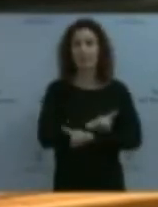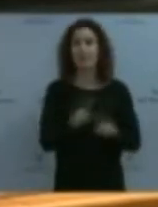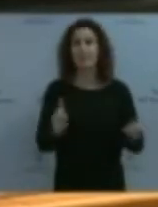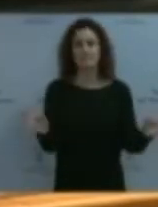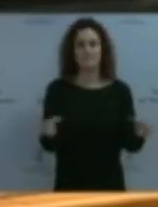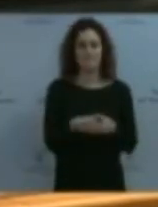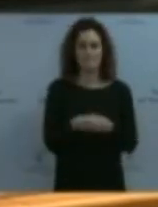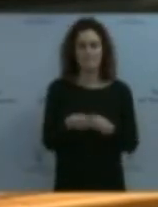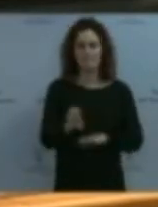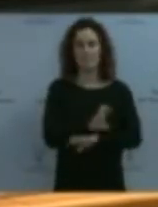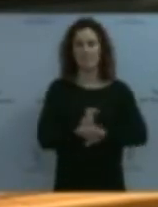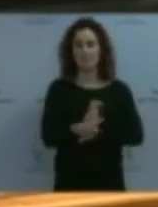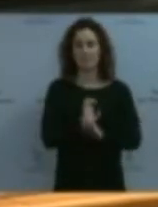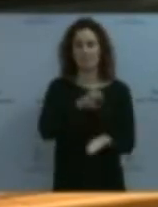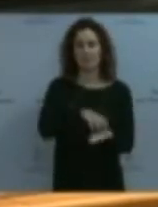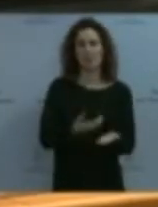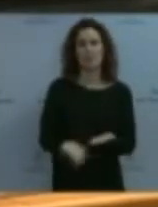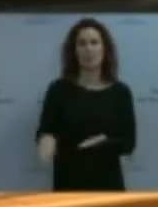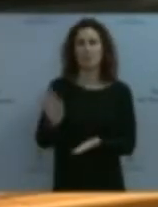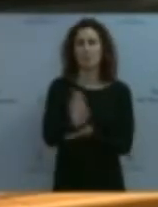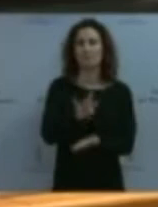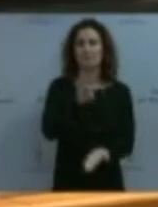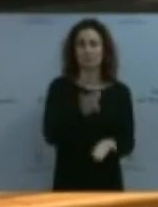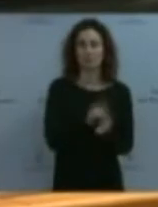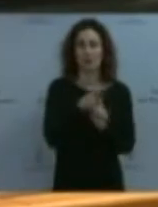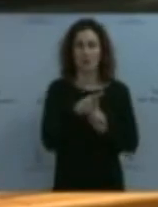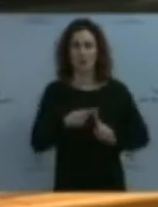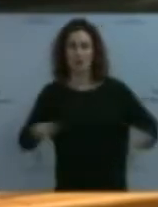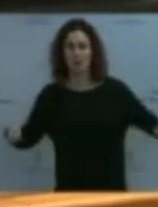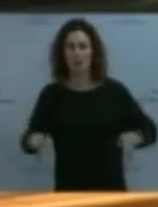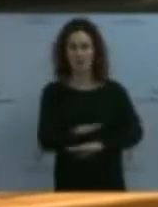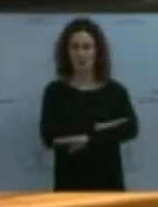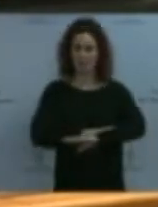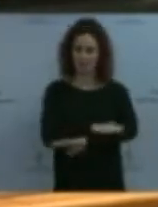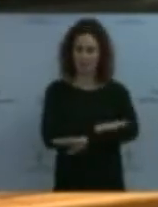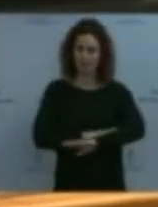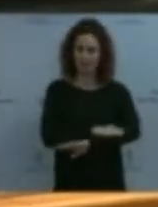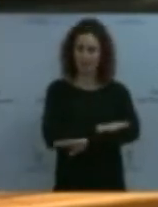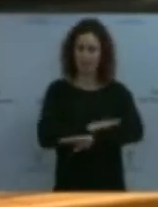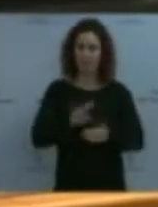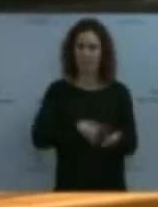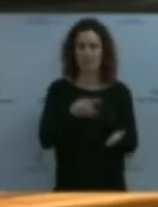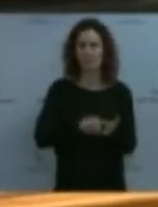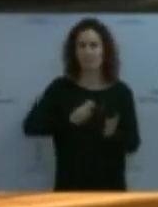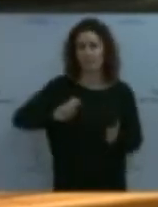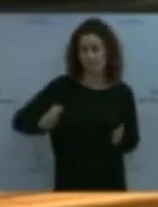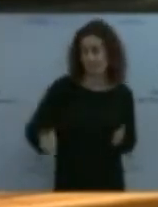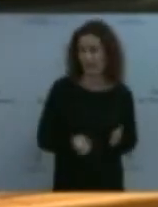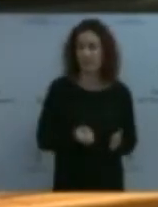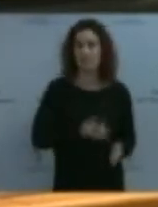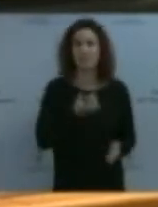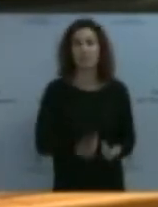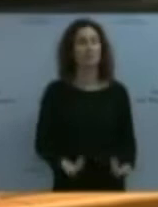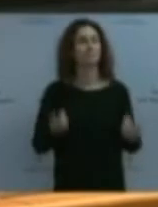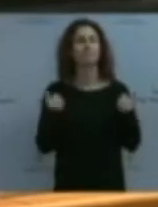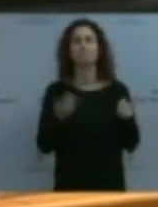largo de este tiempo que llevamos en el Gobierno sobre planes sobre Perlora, porque no es nuestra competencia. Por lo tanto, no es habitual que una consejería